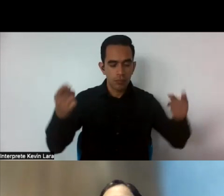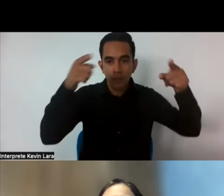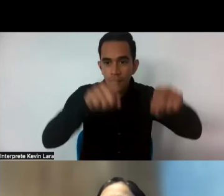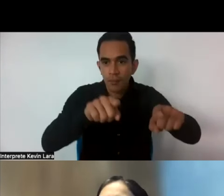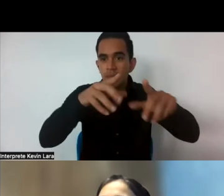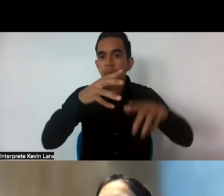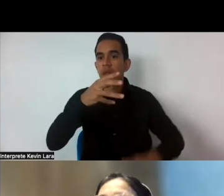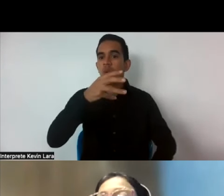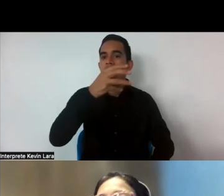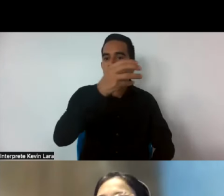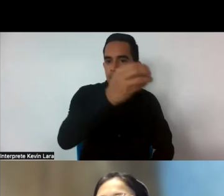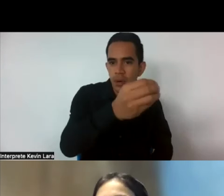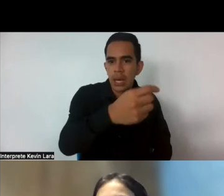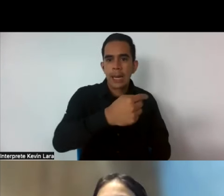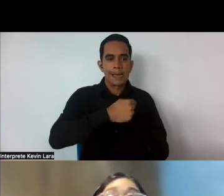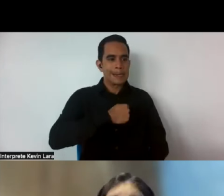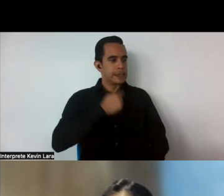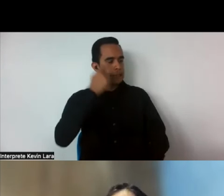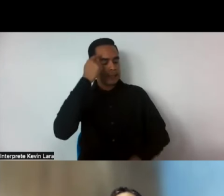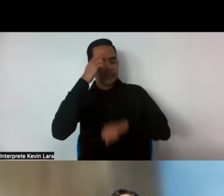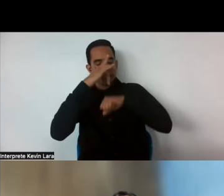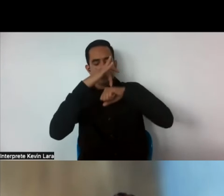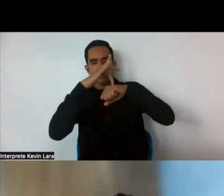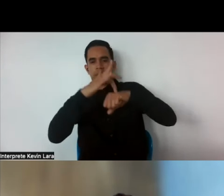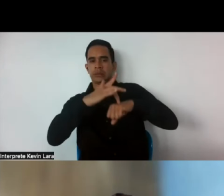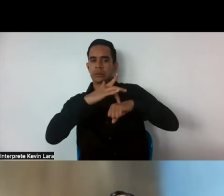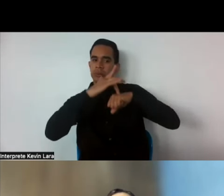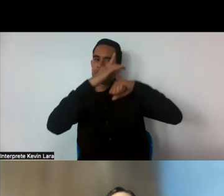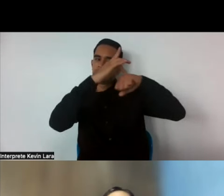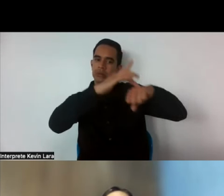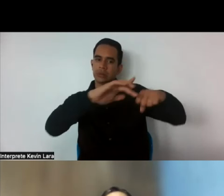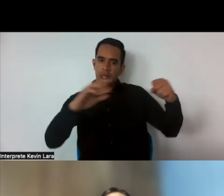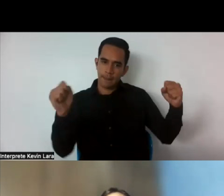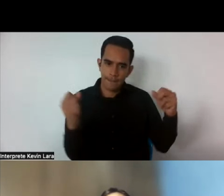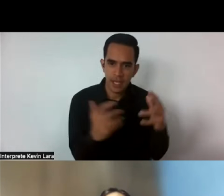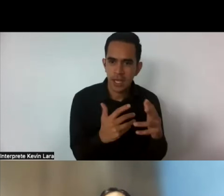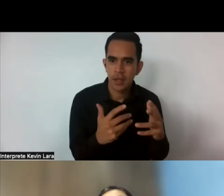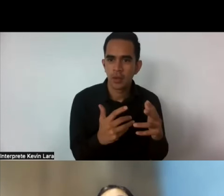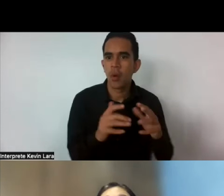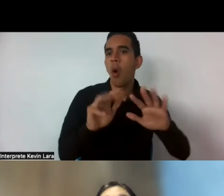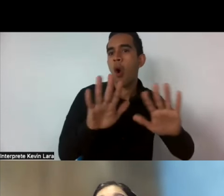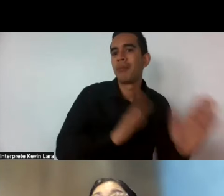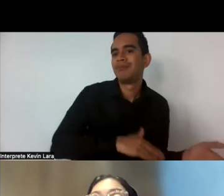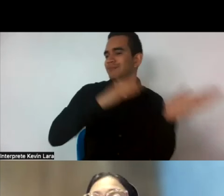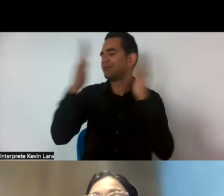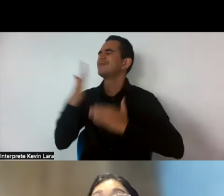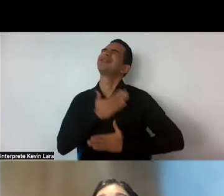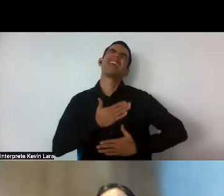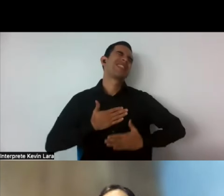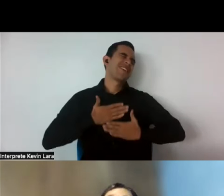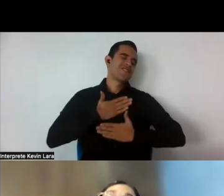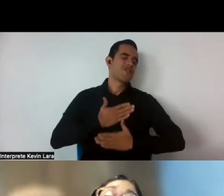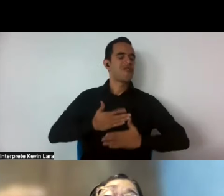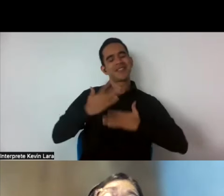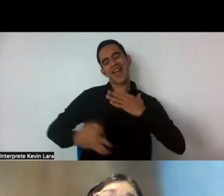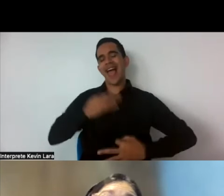que me genera este dolor. O por el contrario, ¿por qué no? Las del disfrute. ¿Cuándo siento alegría?